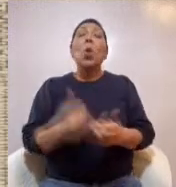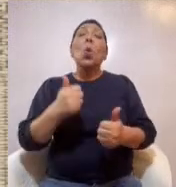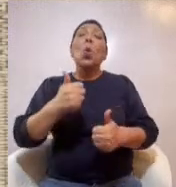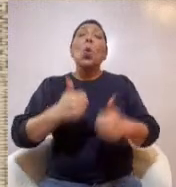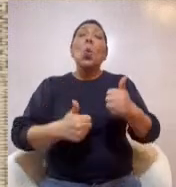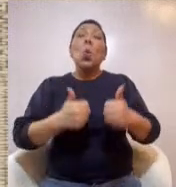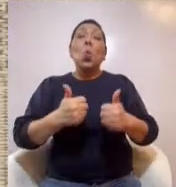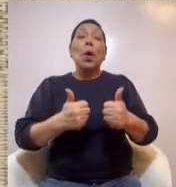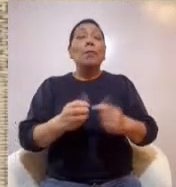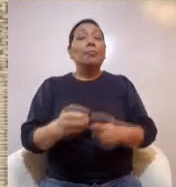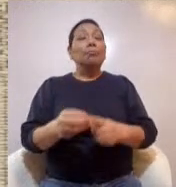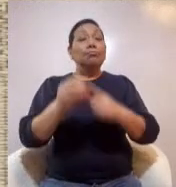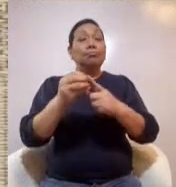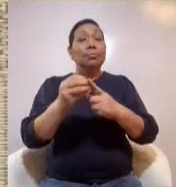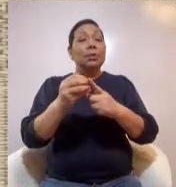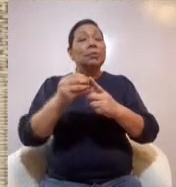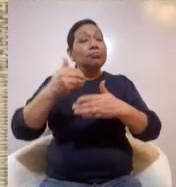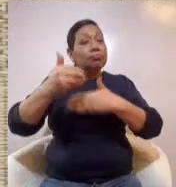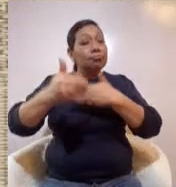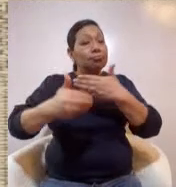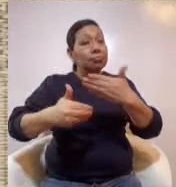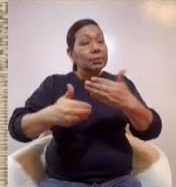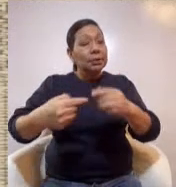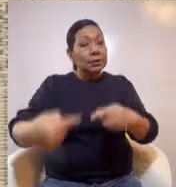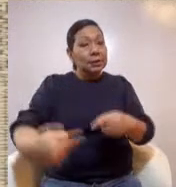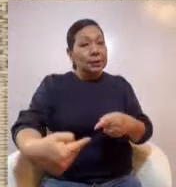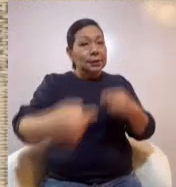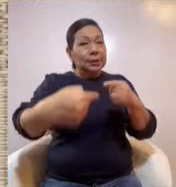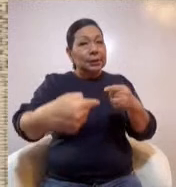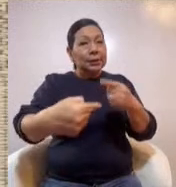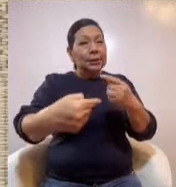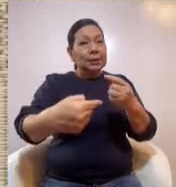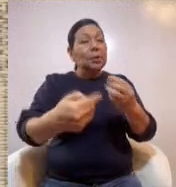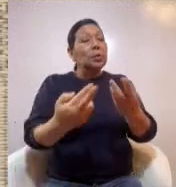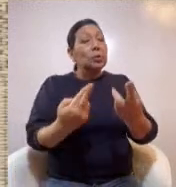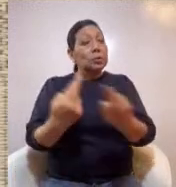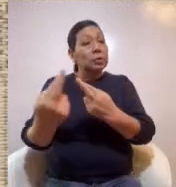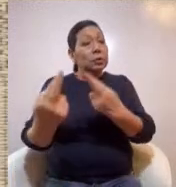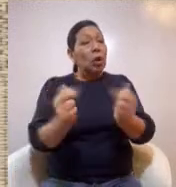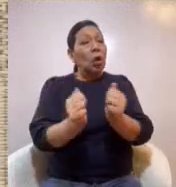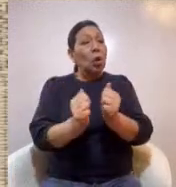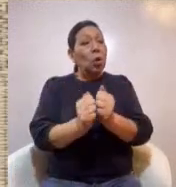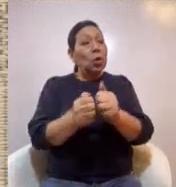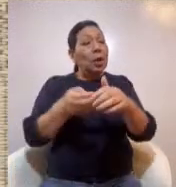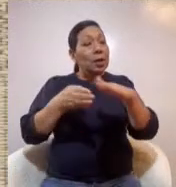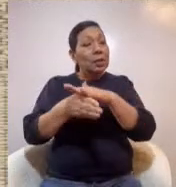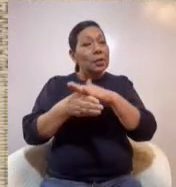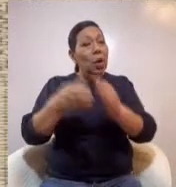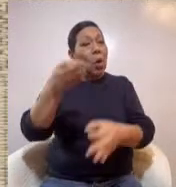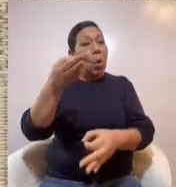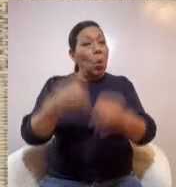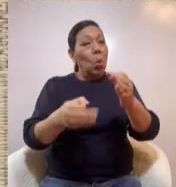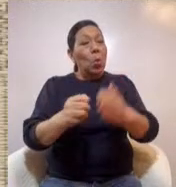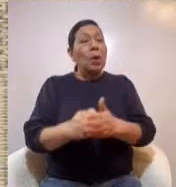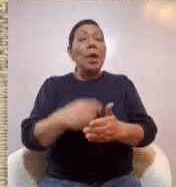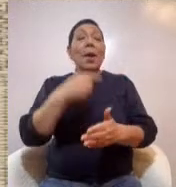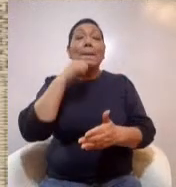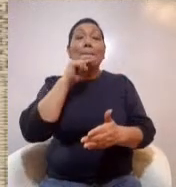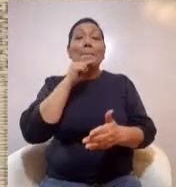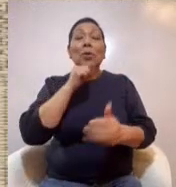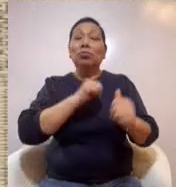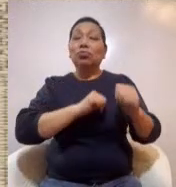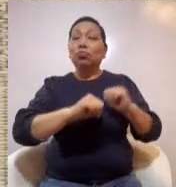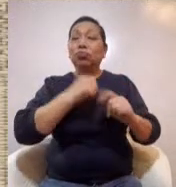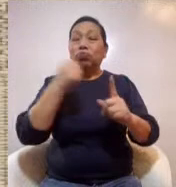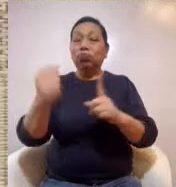mecanismo y cuáles son los principales avances y desafíos en relación con el acceso a la justicia de